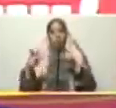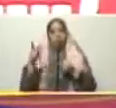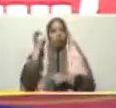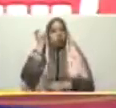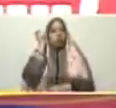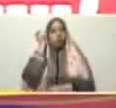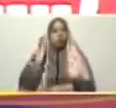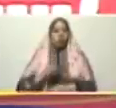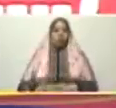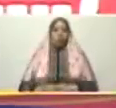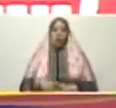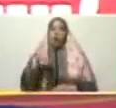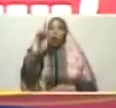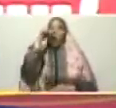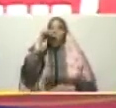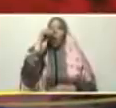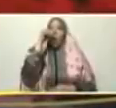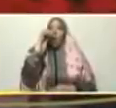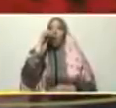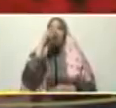oliver guzmán